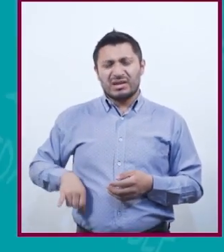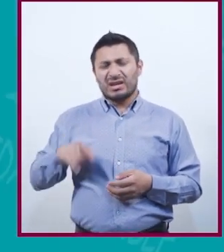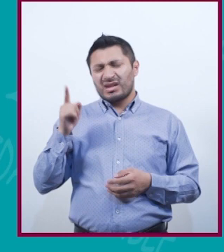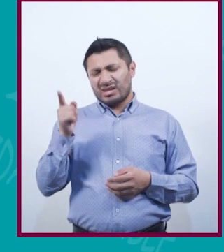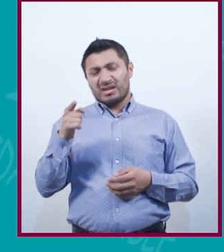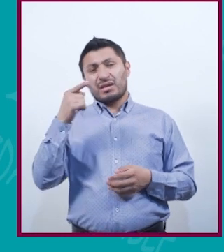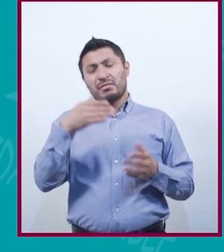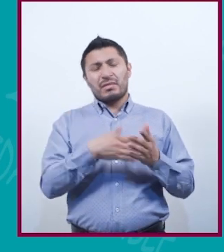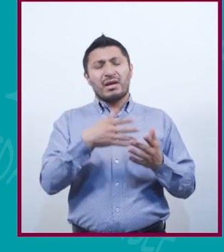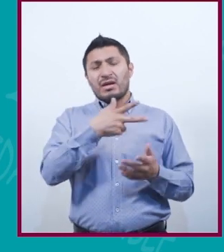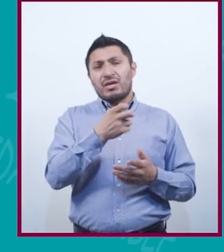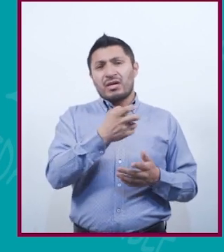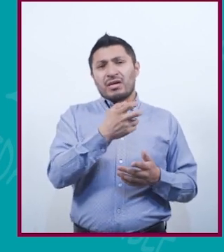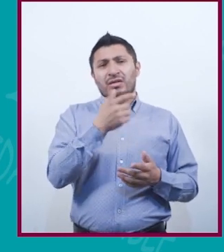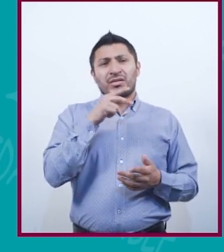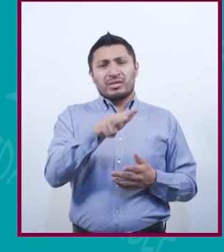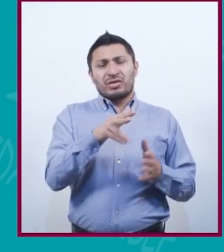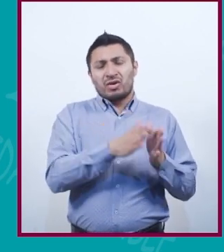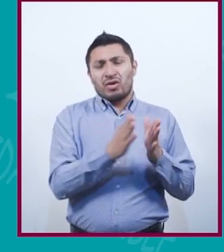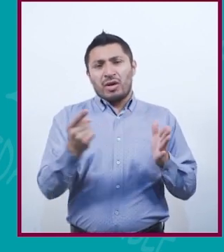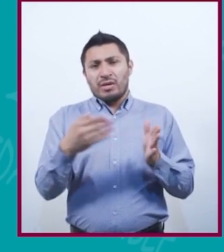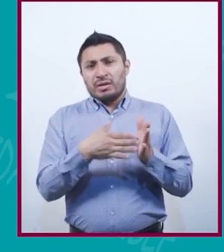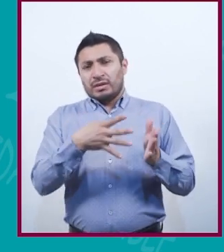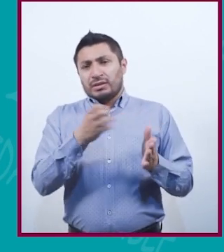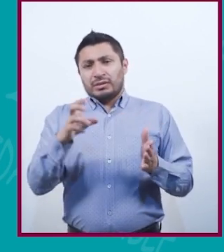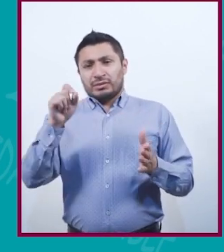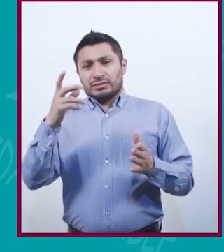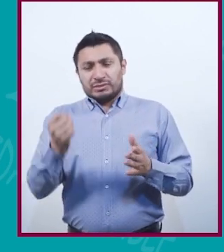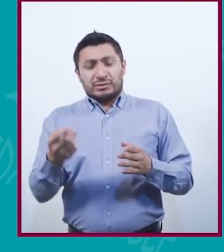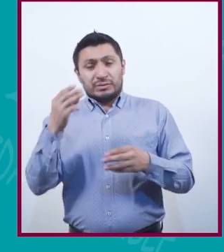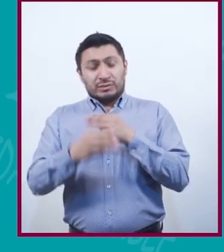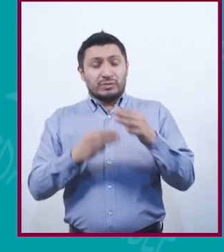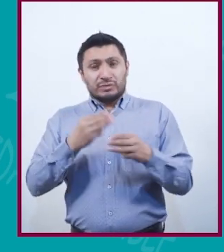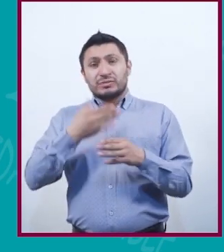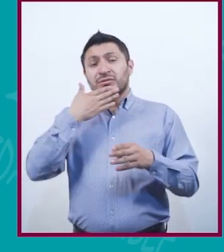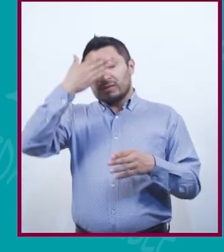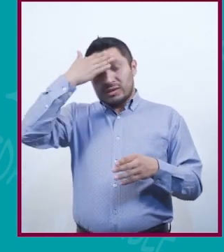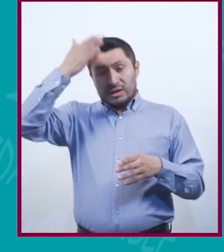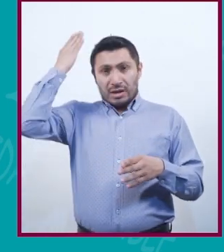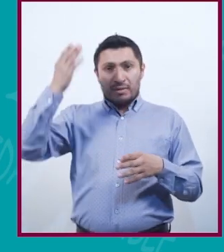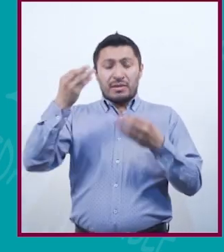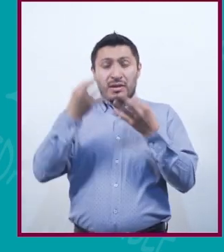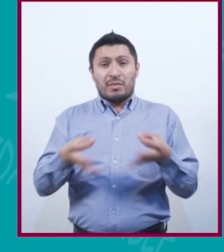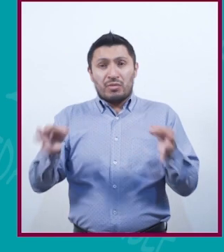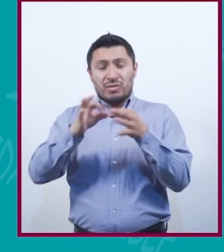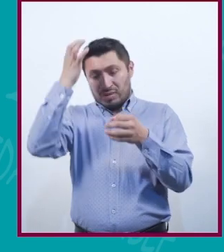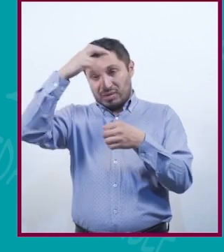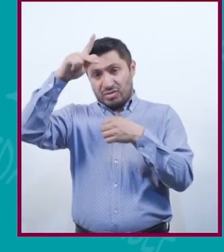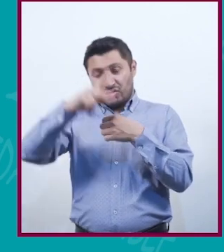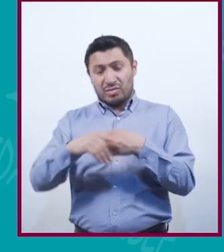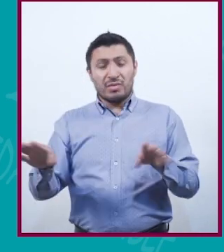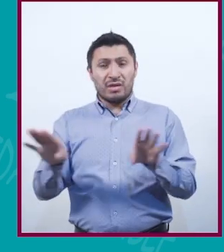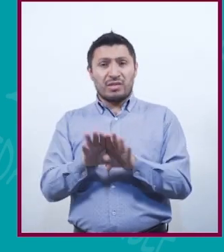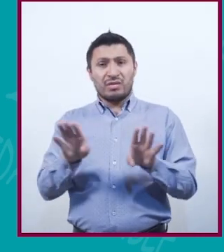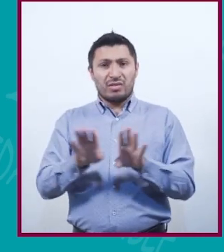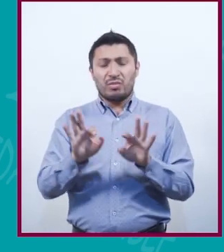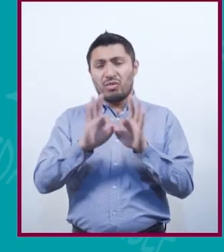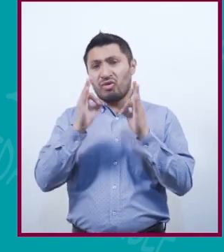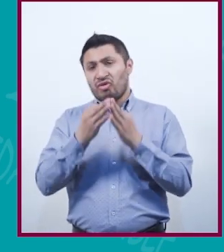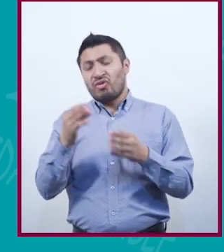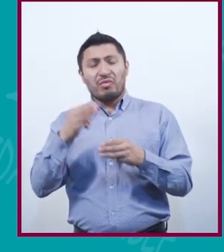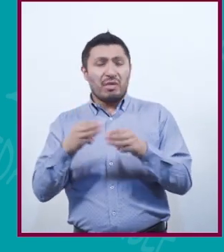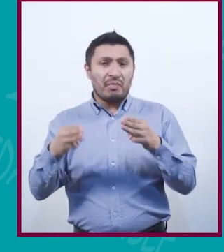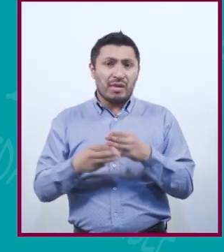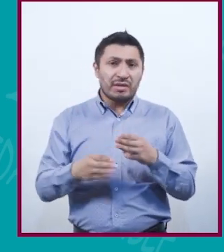Entre 1918 y 1929, el mundo árabe fue muy importante para Europa, sobre todo como una